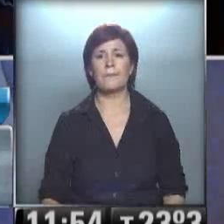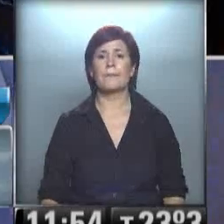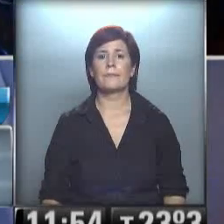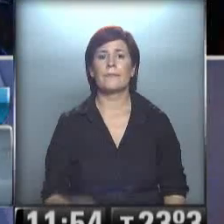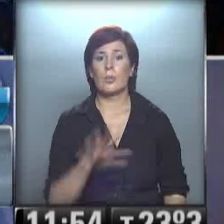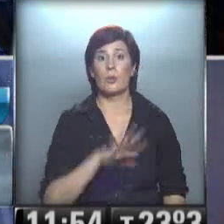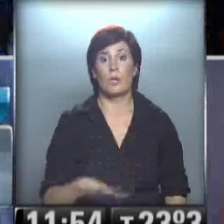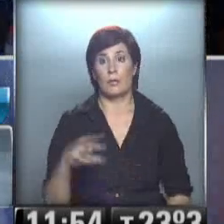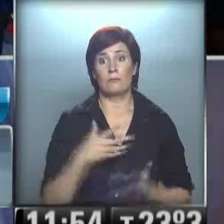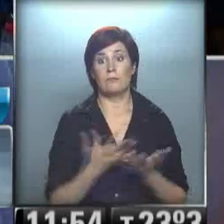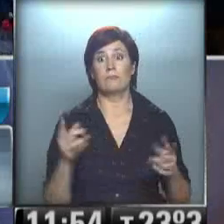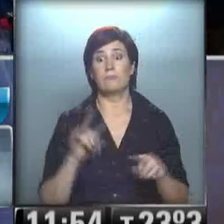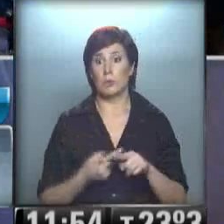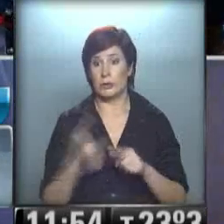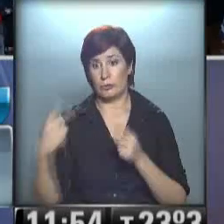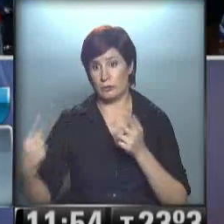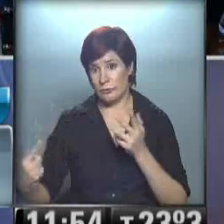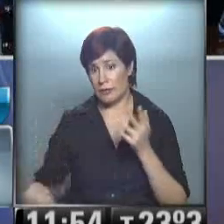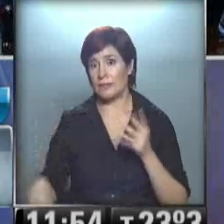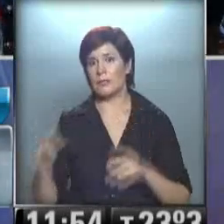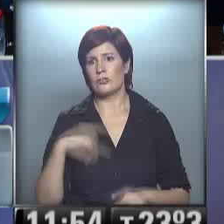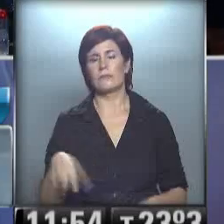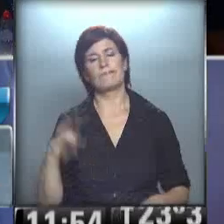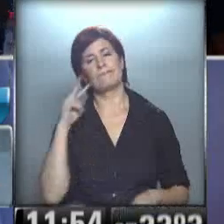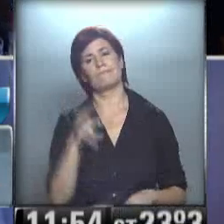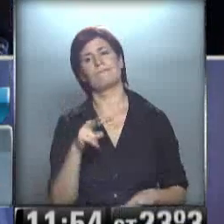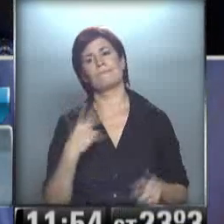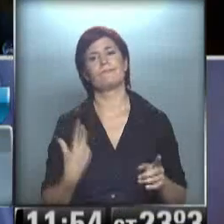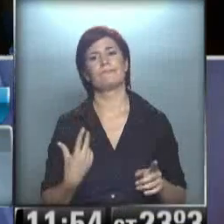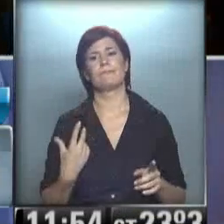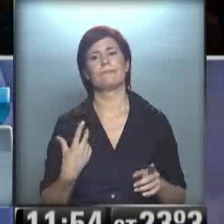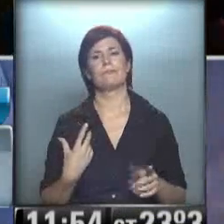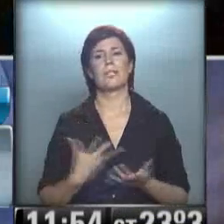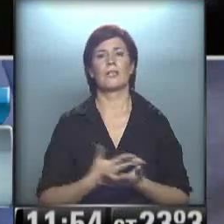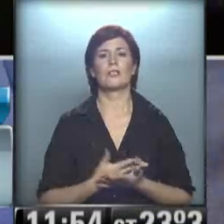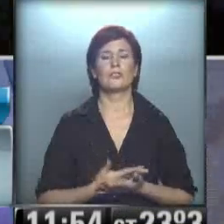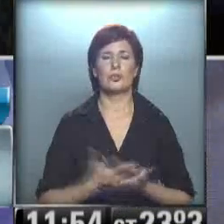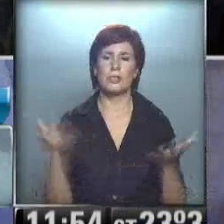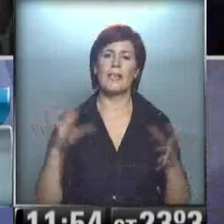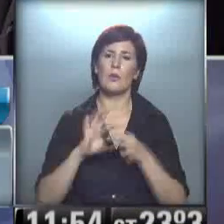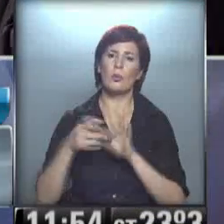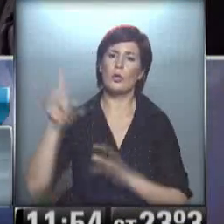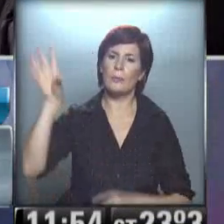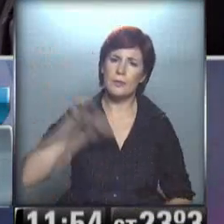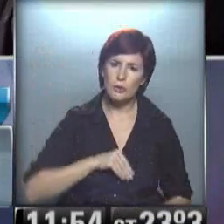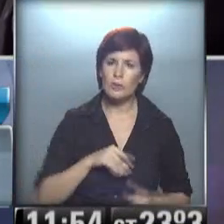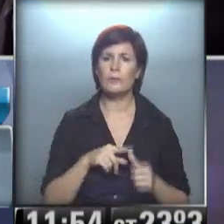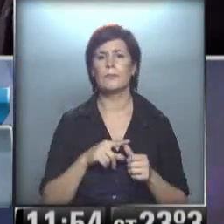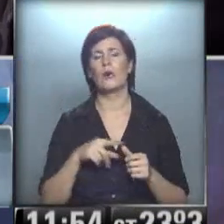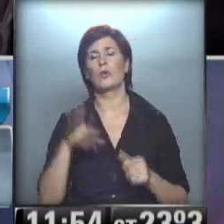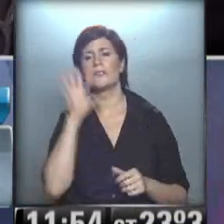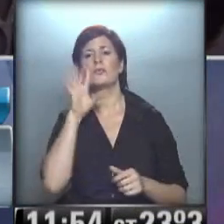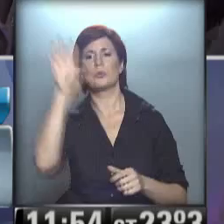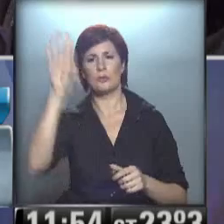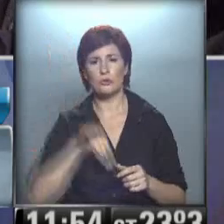que pregonan la actitud, la forma de manifestarse de sociedades europeas o de la sociedad misma